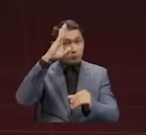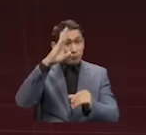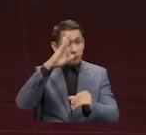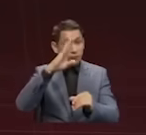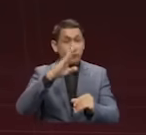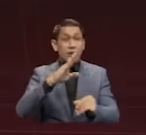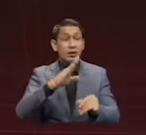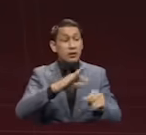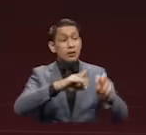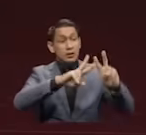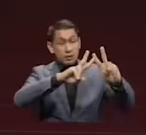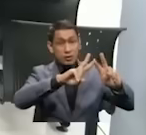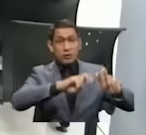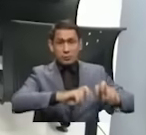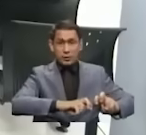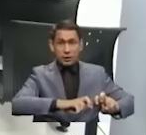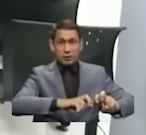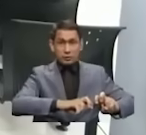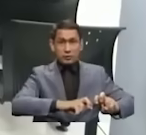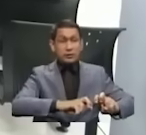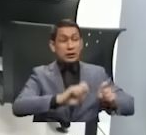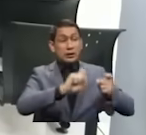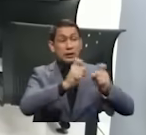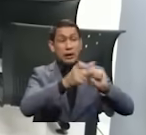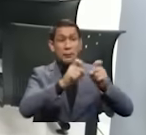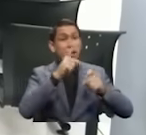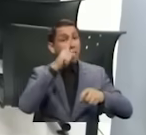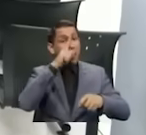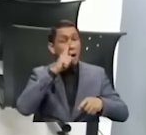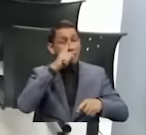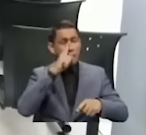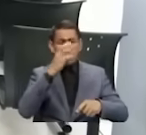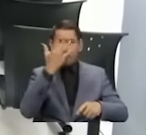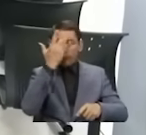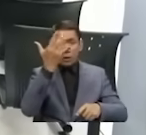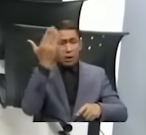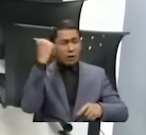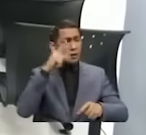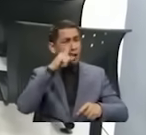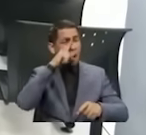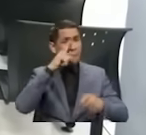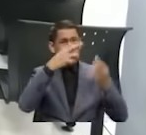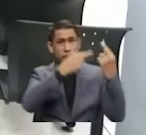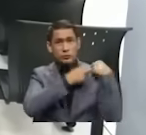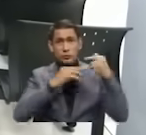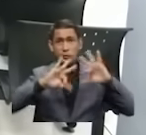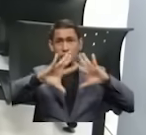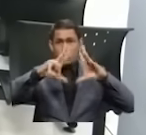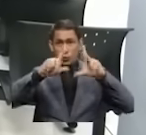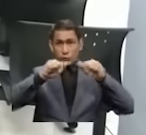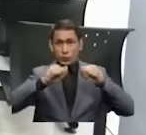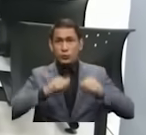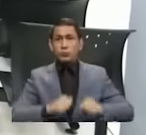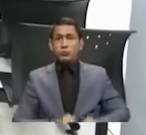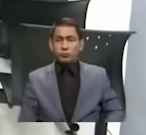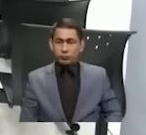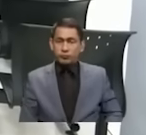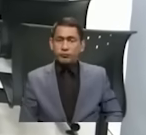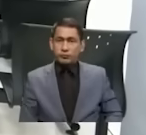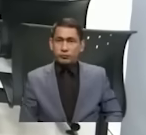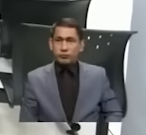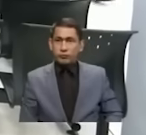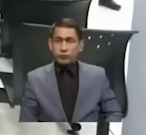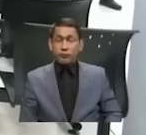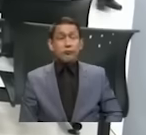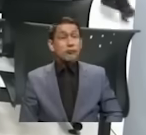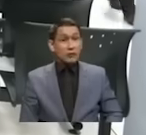se plantea ya un proceso de depuración de aquellos malos funcionarios que posiblemente podrían estar inmersos en estos delitos.